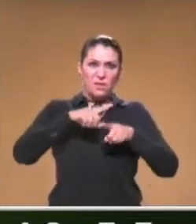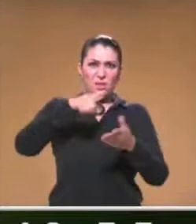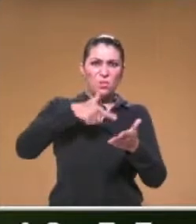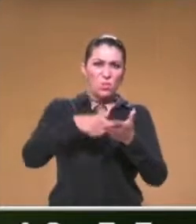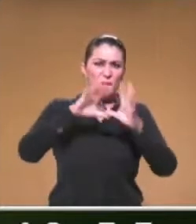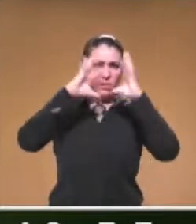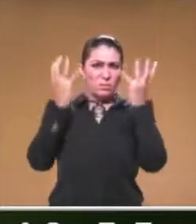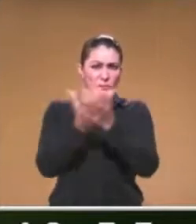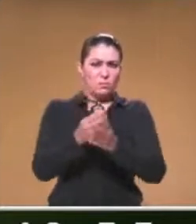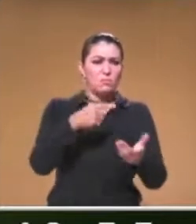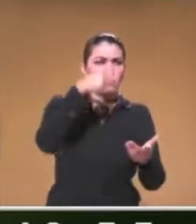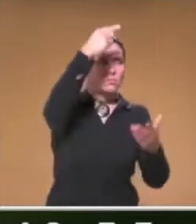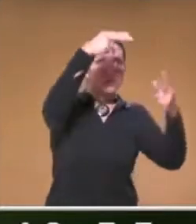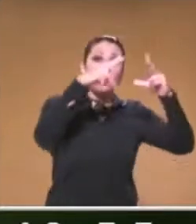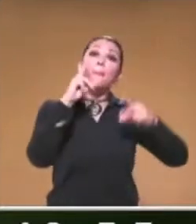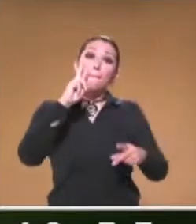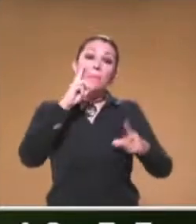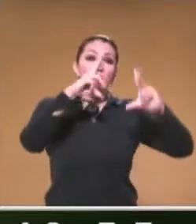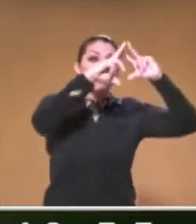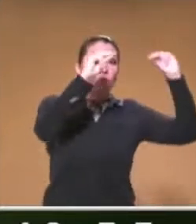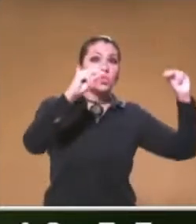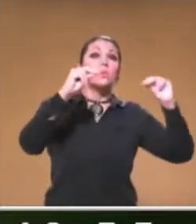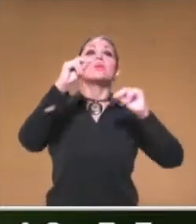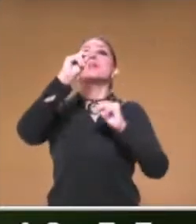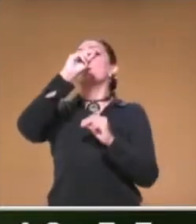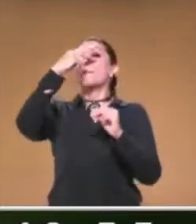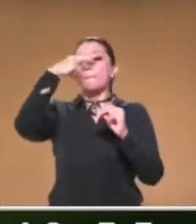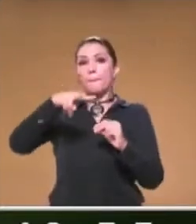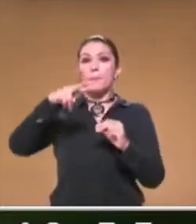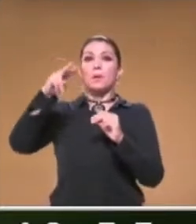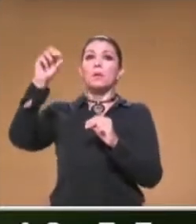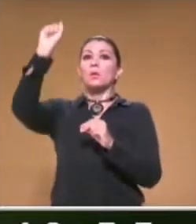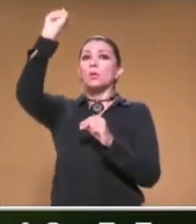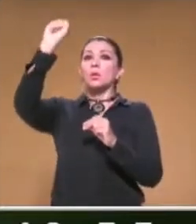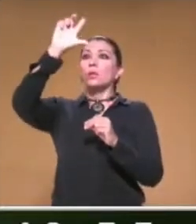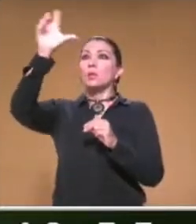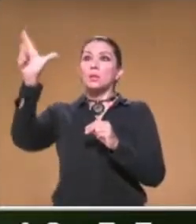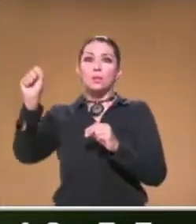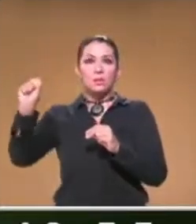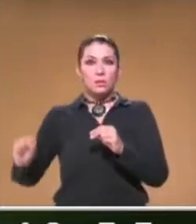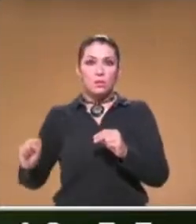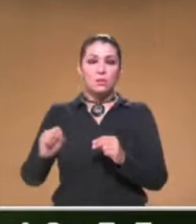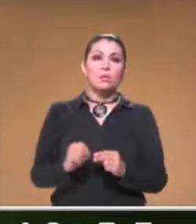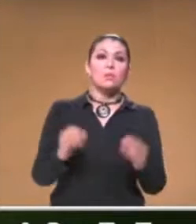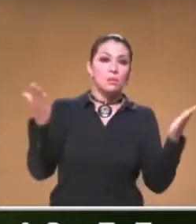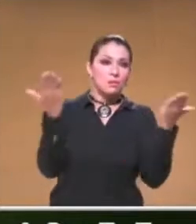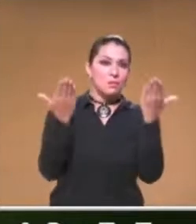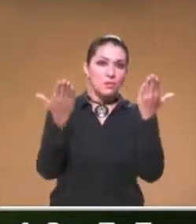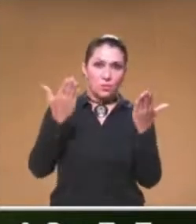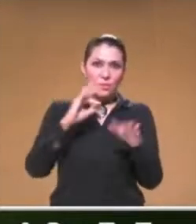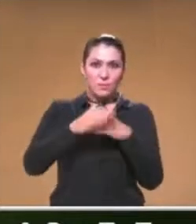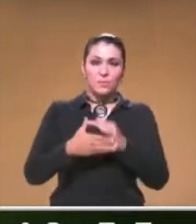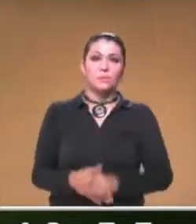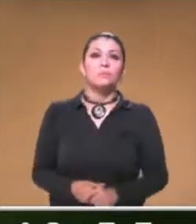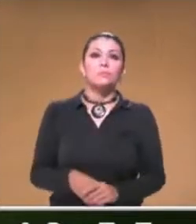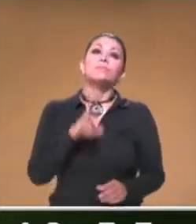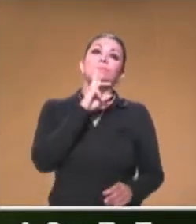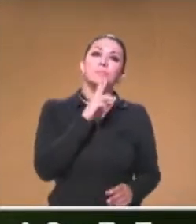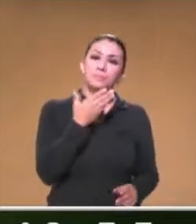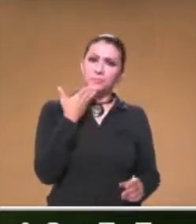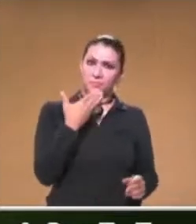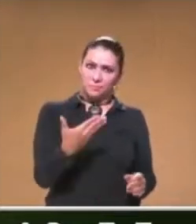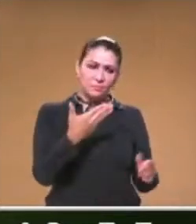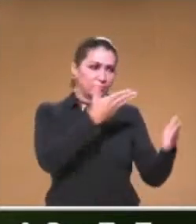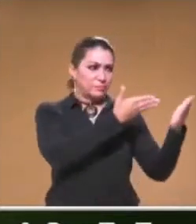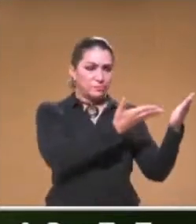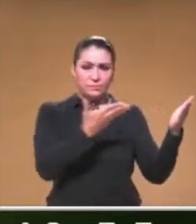Vimos Noruega, Sudáfrica y México. Lo comparamos al final. Y por último, ¿contestaste las interrogantes